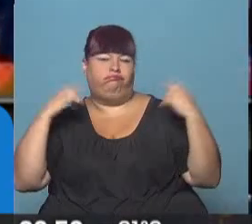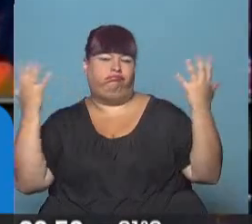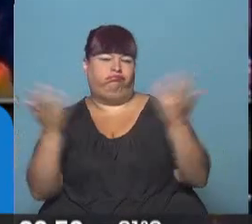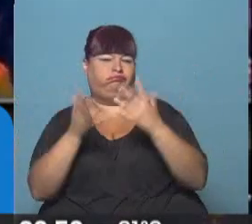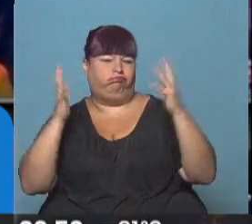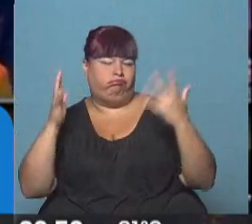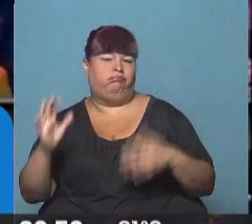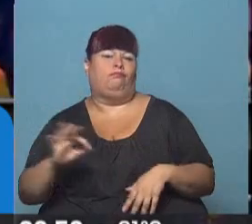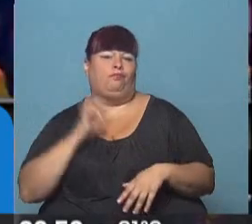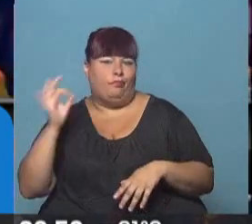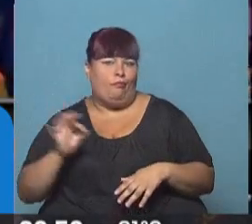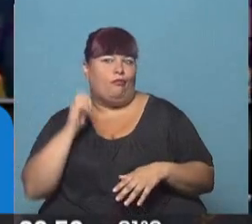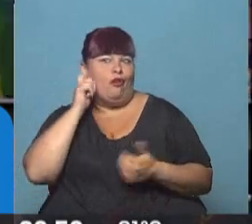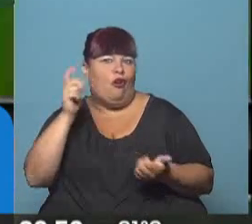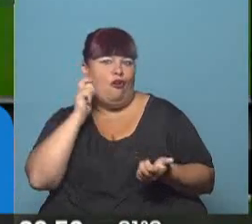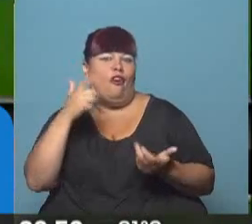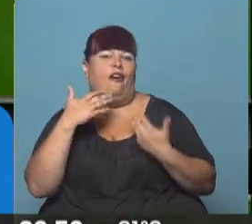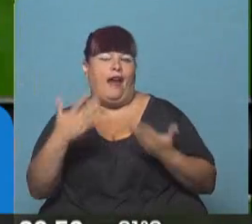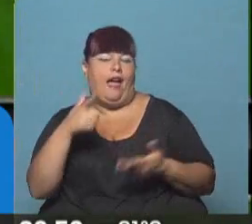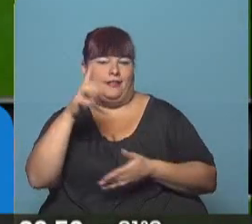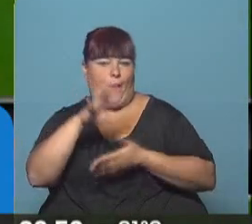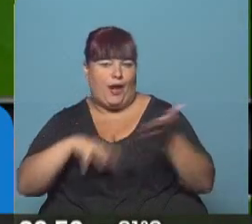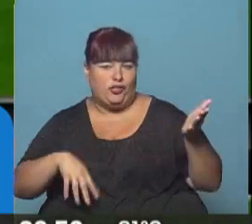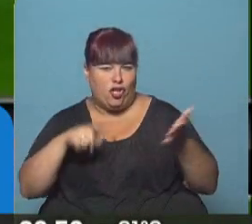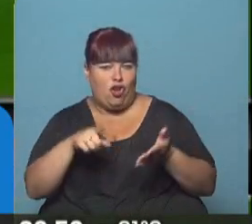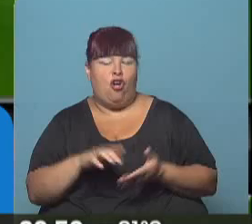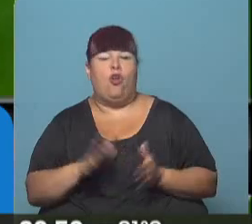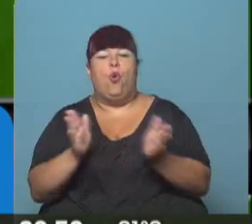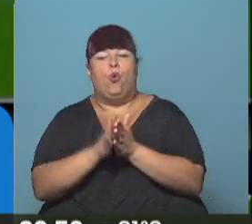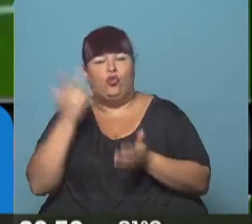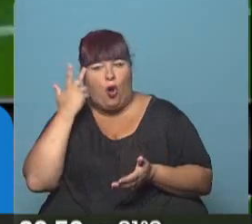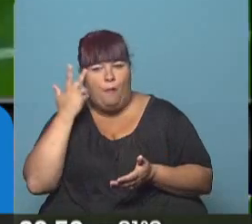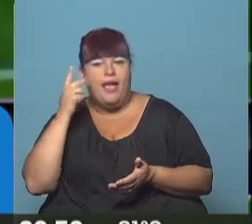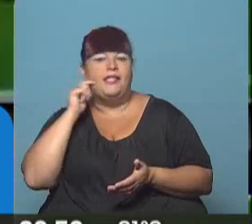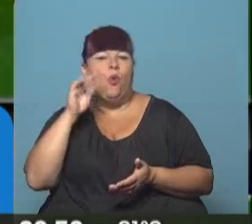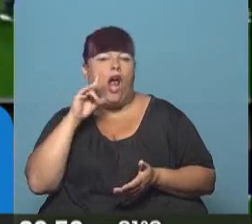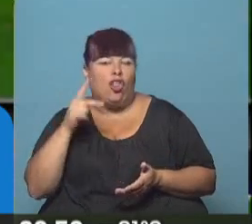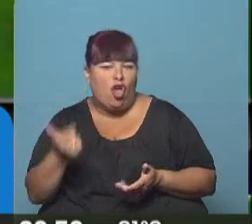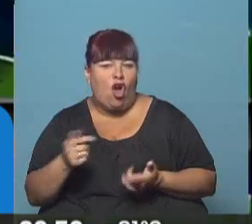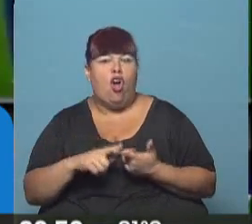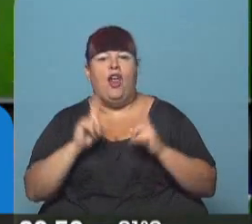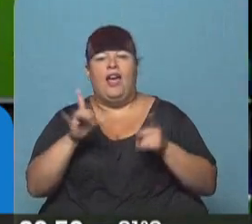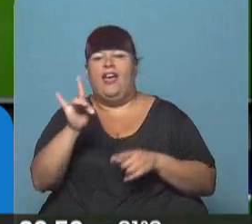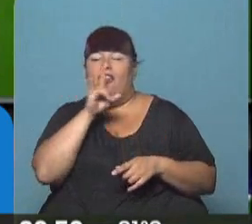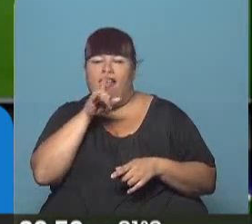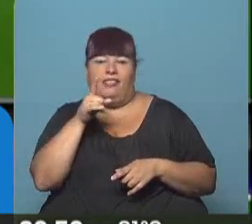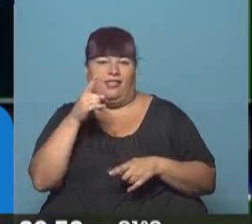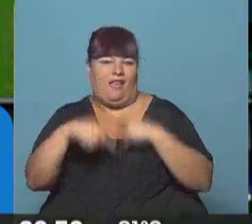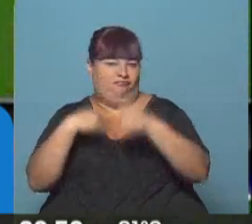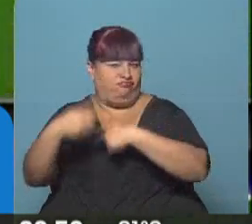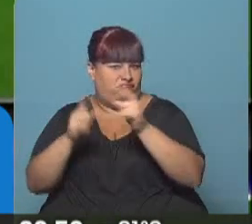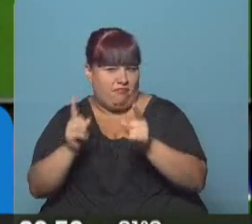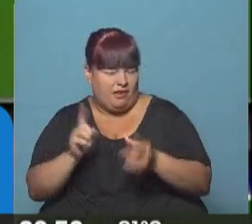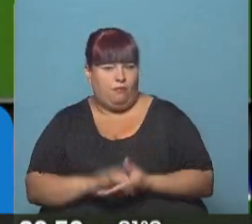generalizado después de tanto logrado con esa camiseta, junto con Messi, con Guardiola, bueno, de hecho con los técnicos